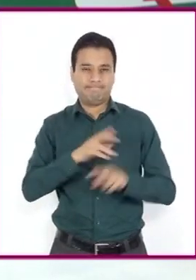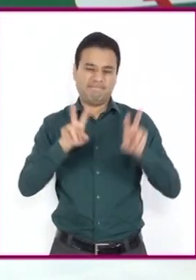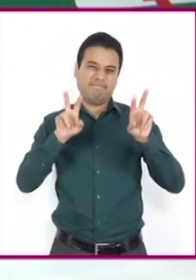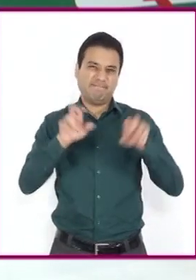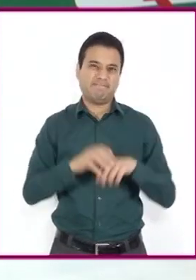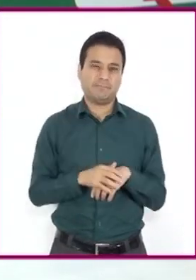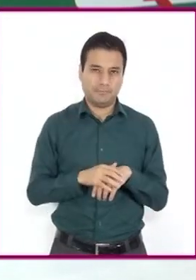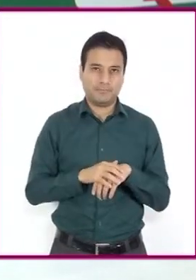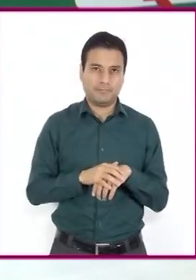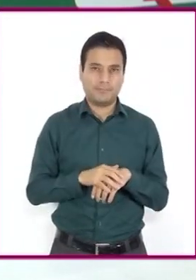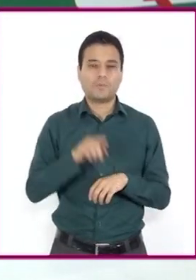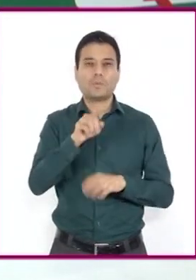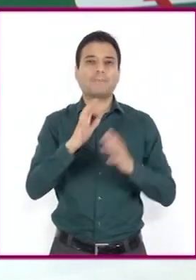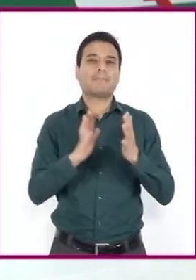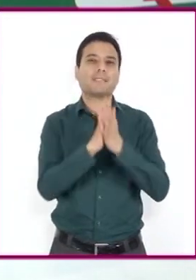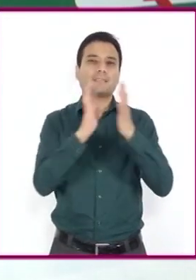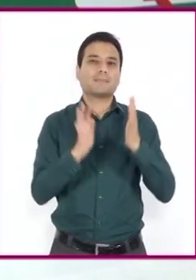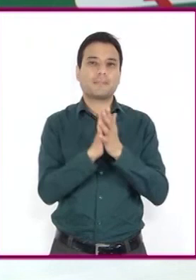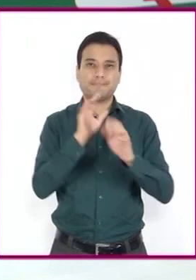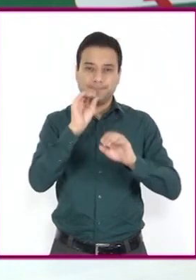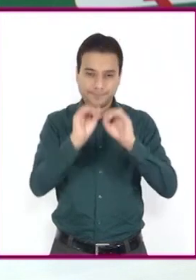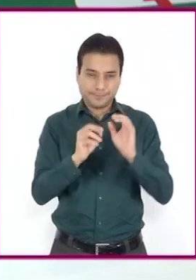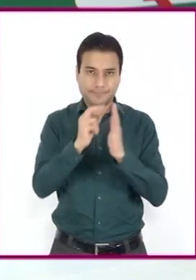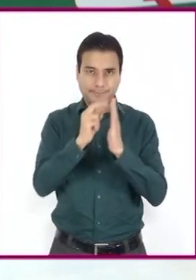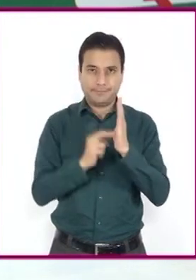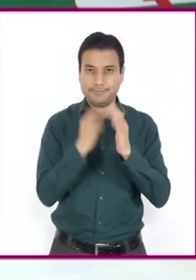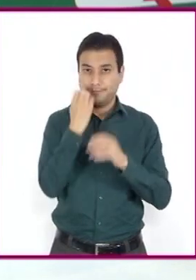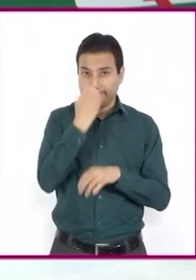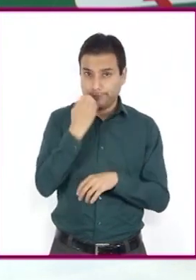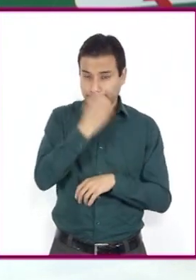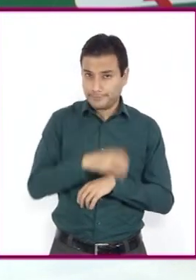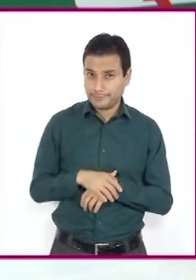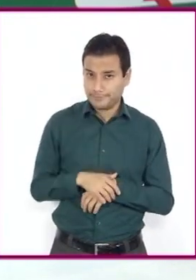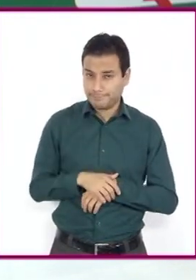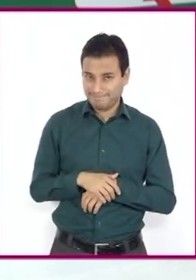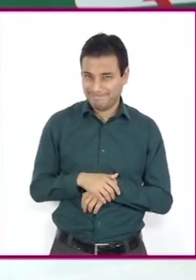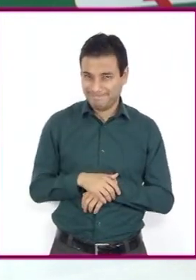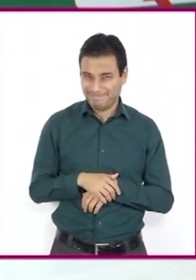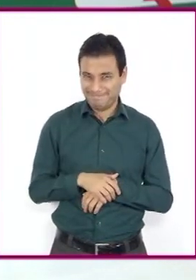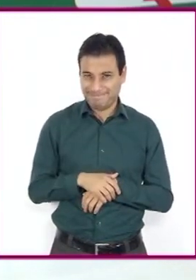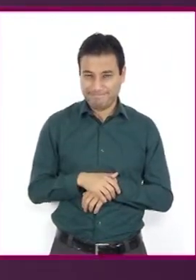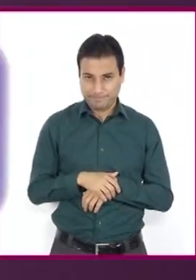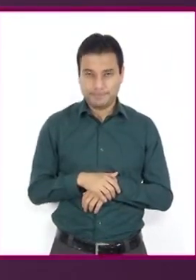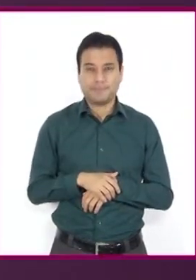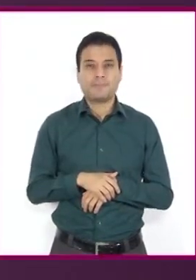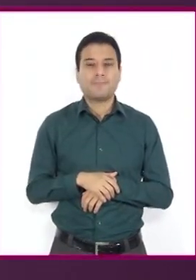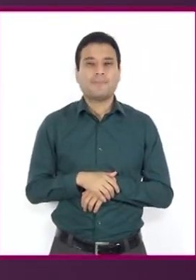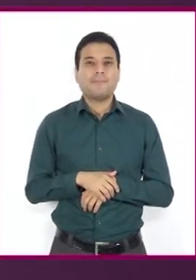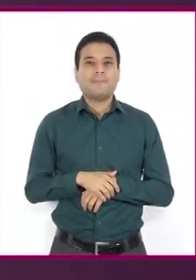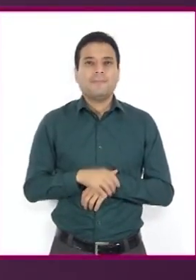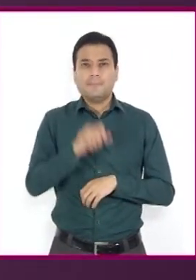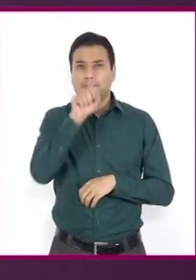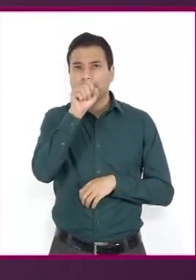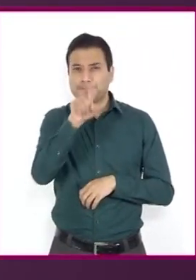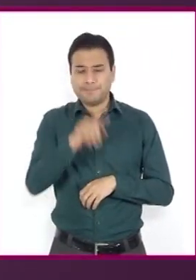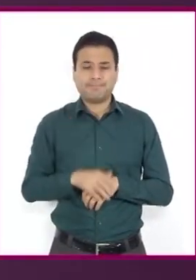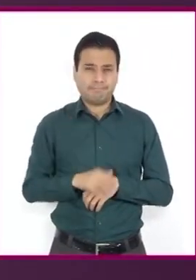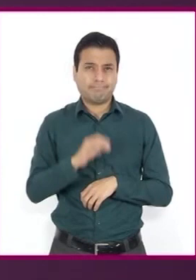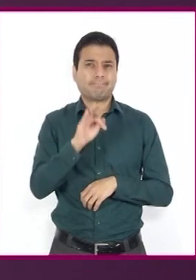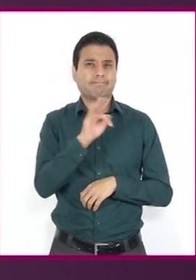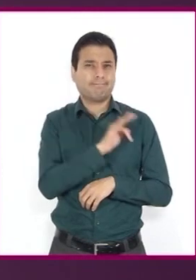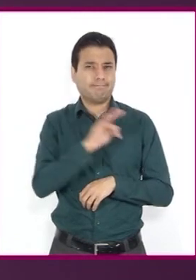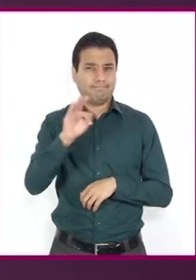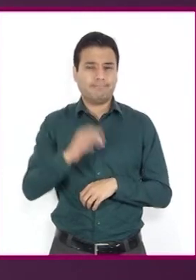esperado, participa en la elaboración del reglamento escolar, como lo hicieron durante la sesión, pueden acudir a su libro